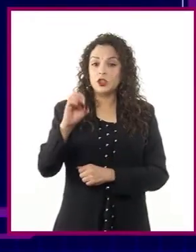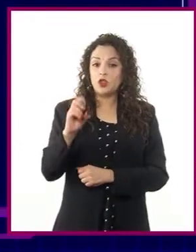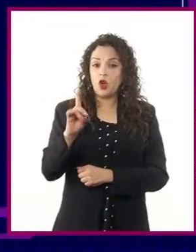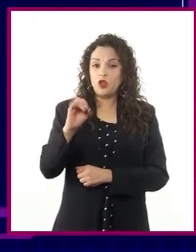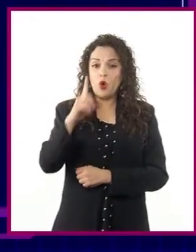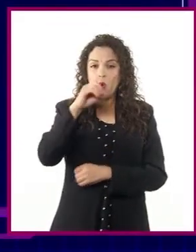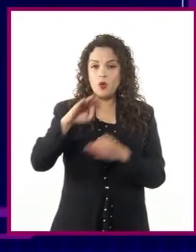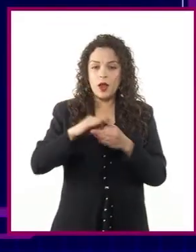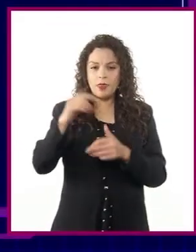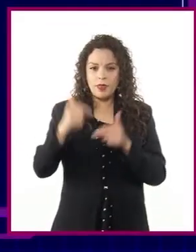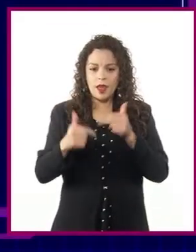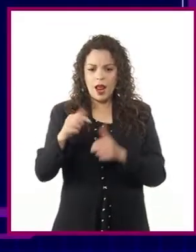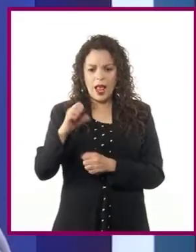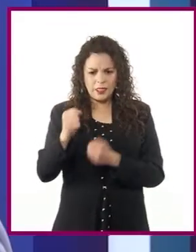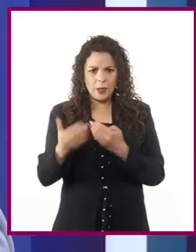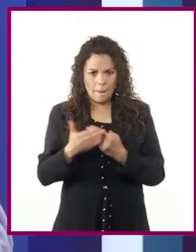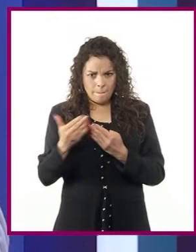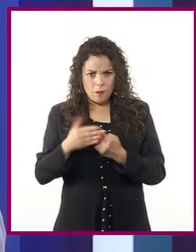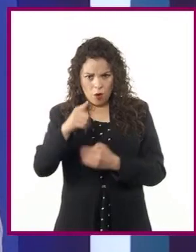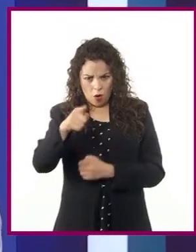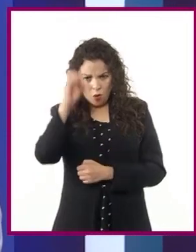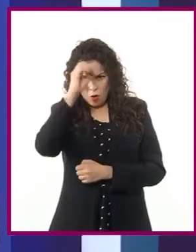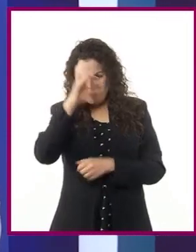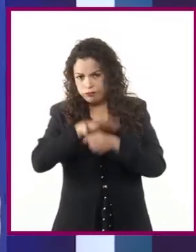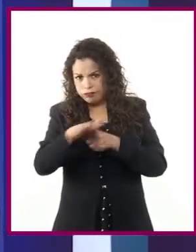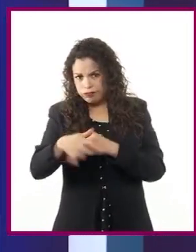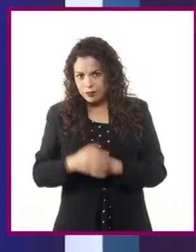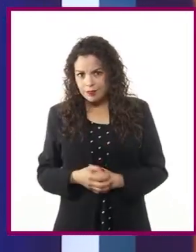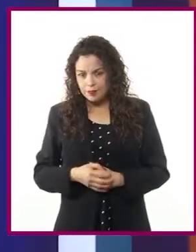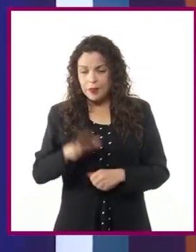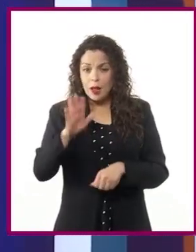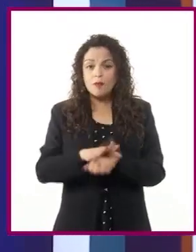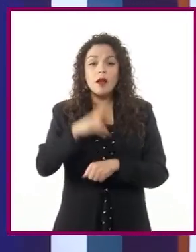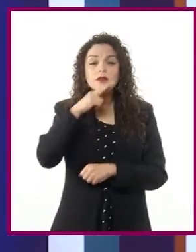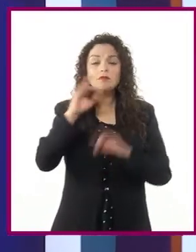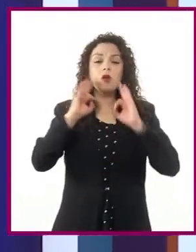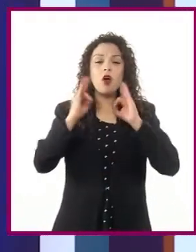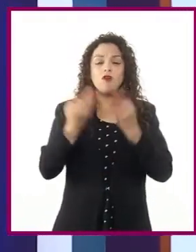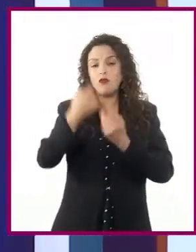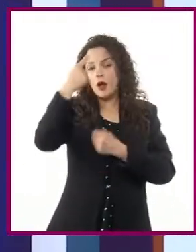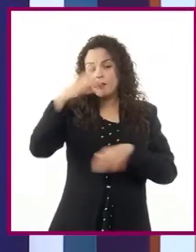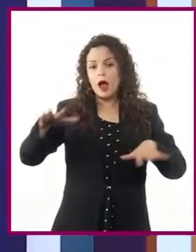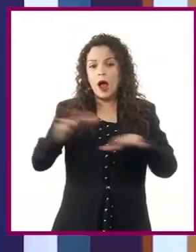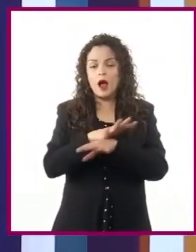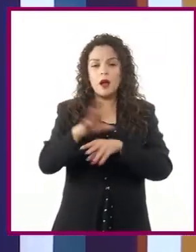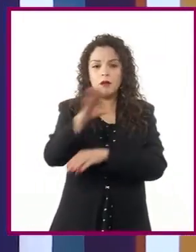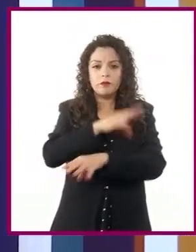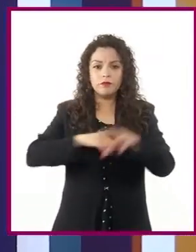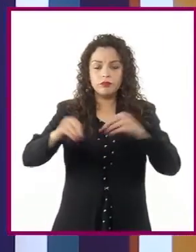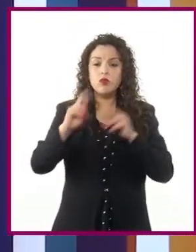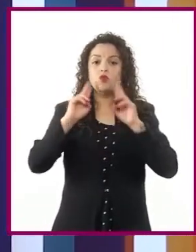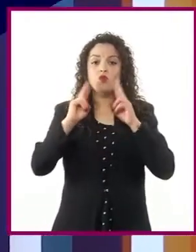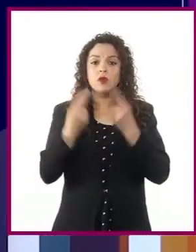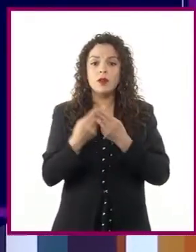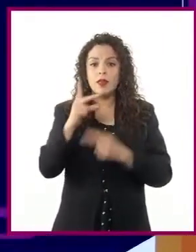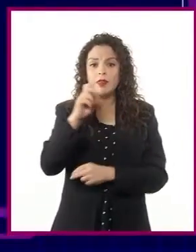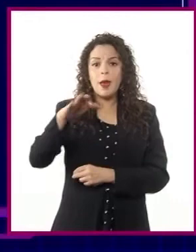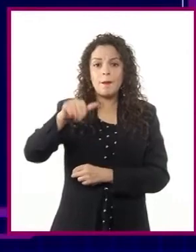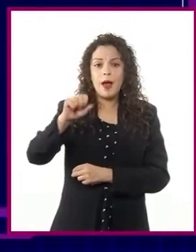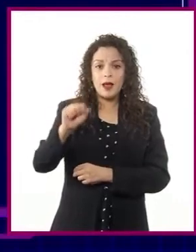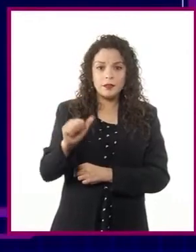taza de leche es muy poco? Una forma más eficiente de convertir una unidad de masa a otra es la